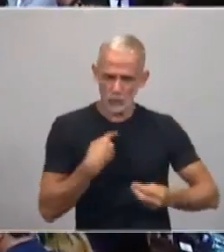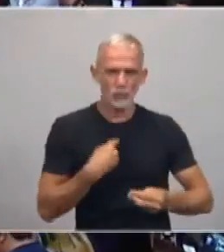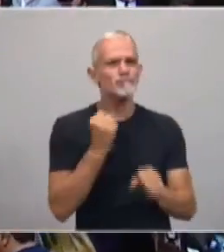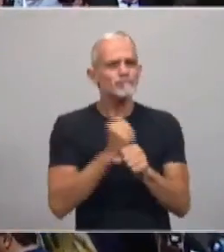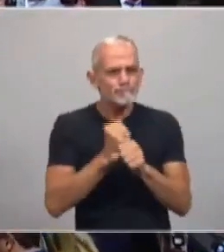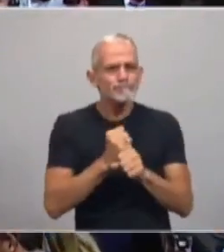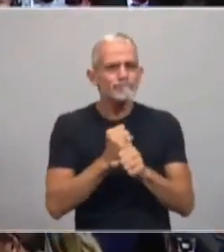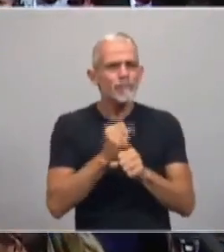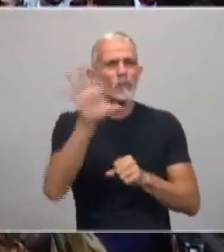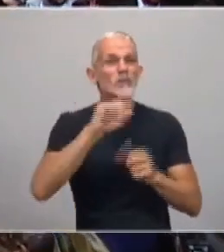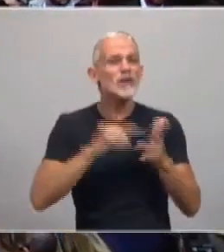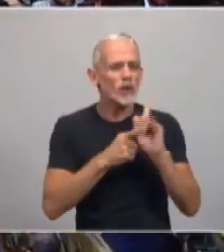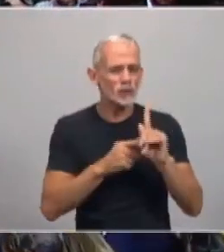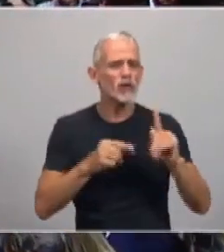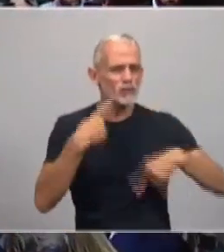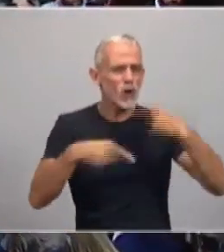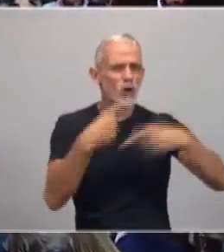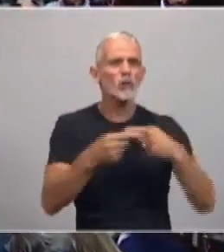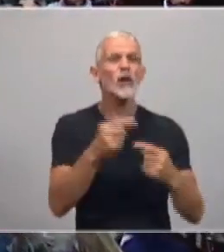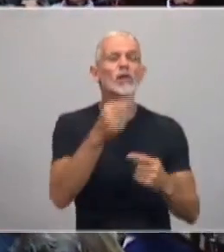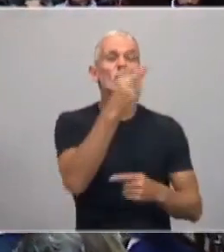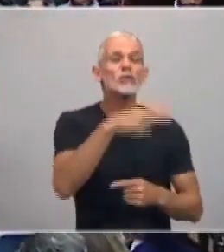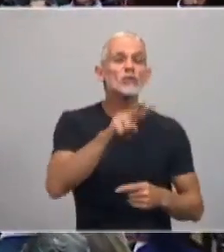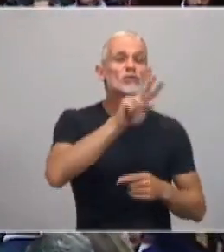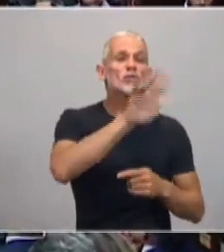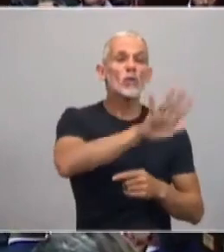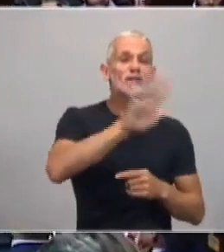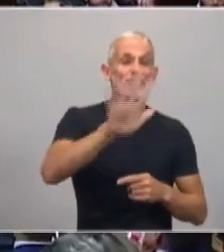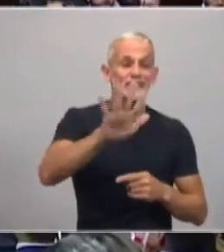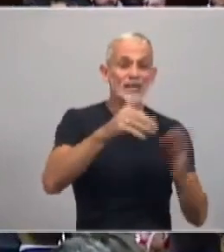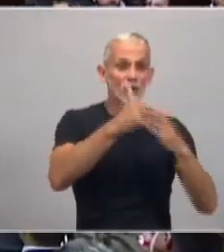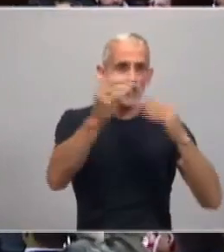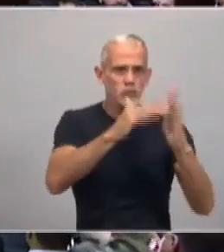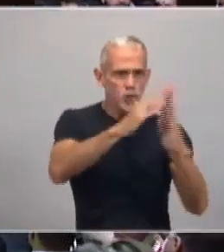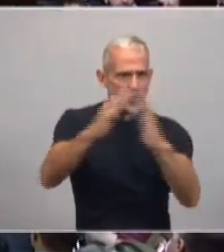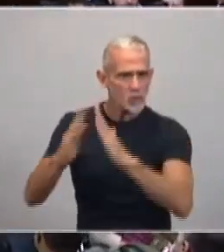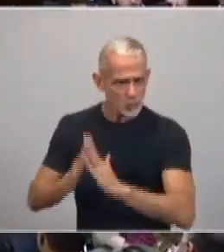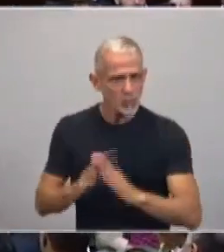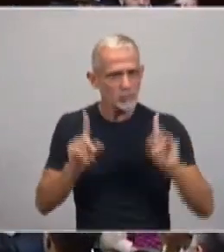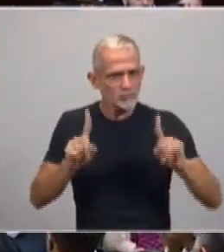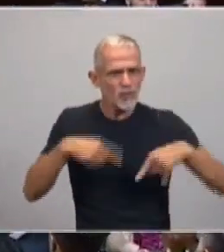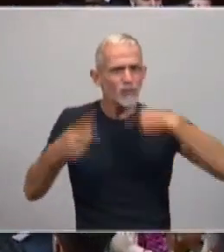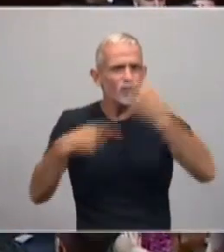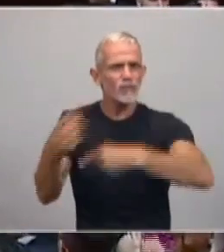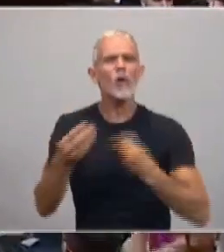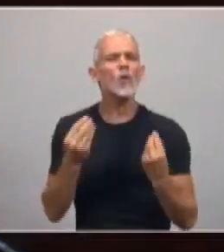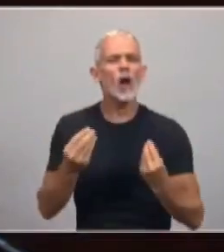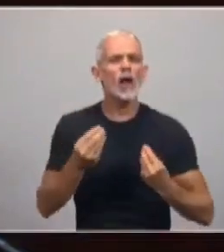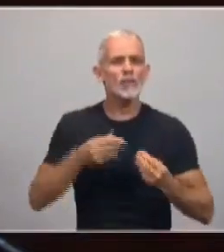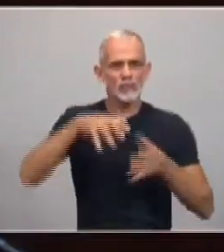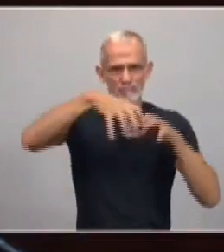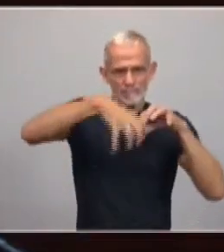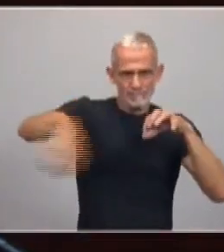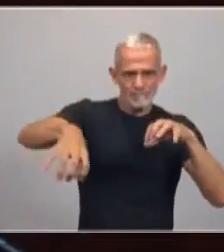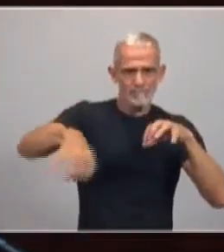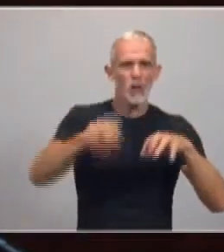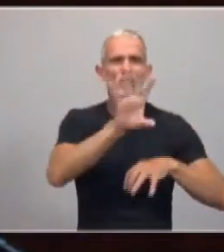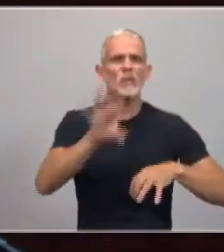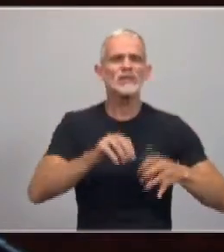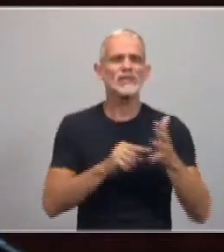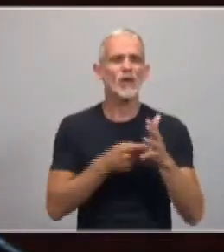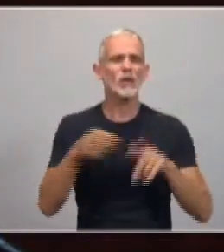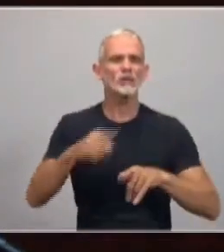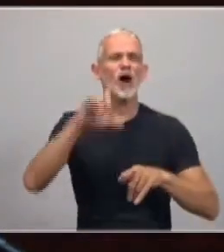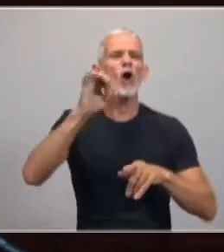continuar con las 255 obras de urbanización que tenemos en marcha a través de nuestro organismo provincial,